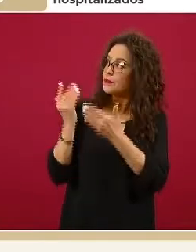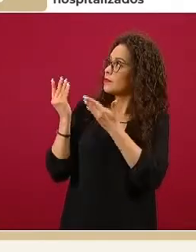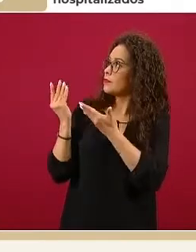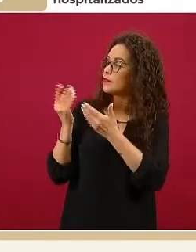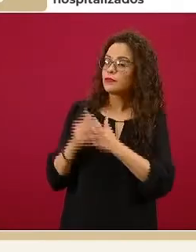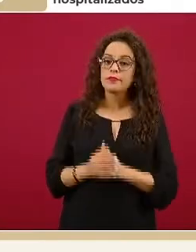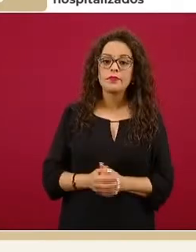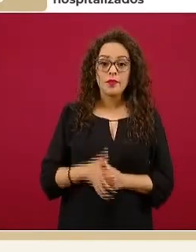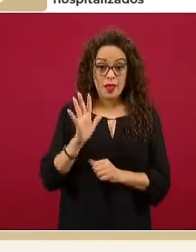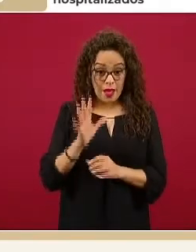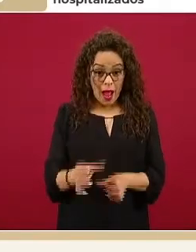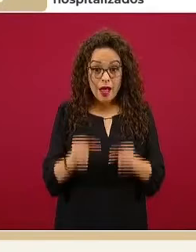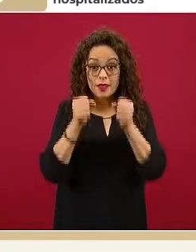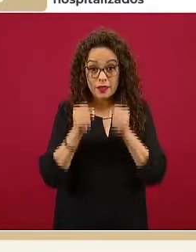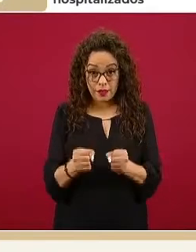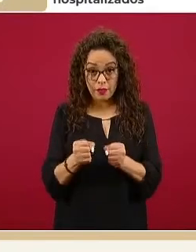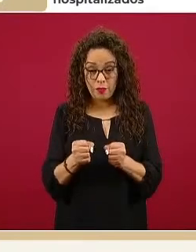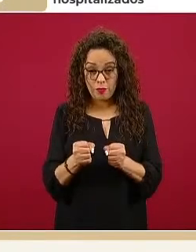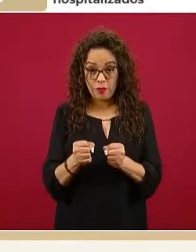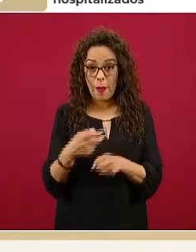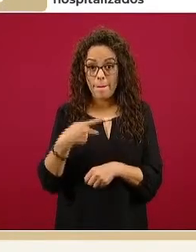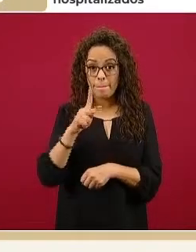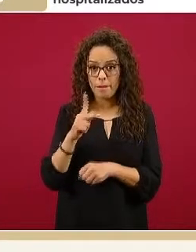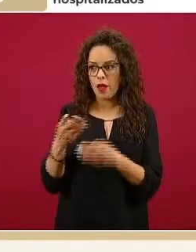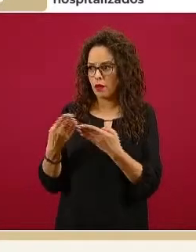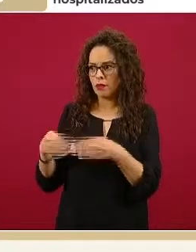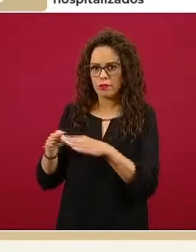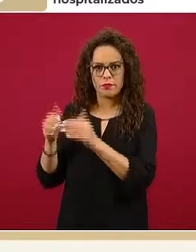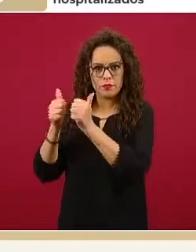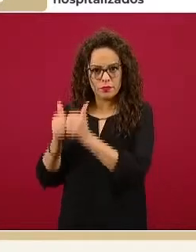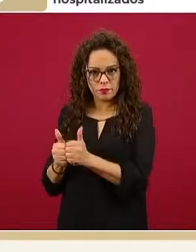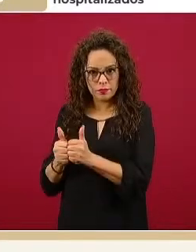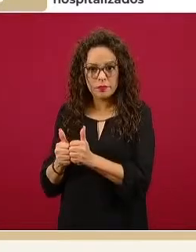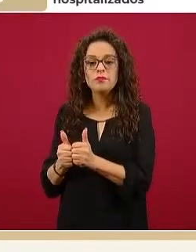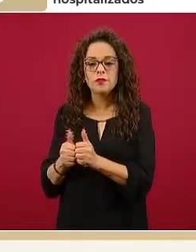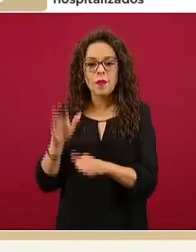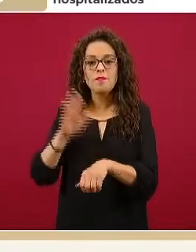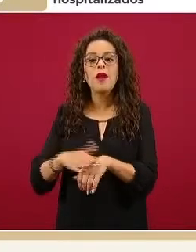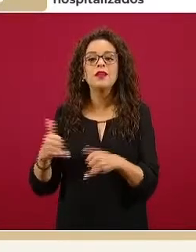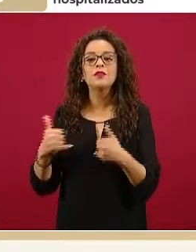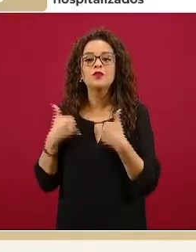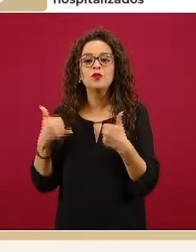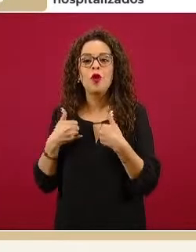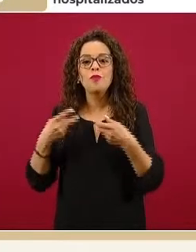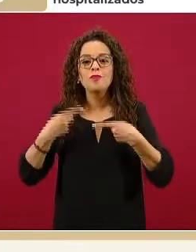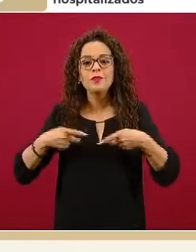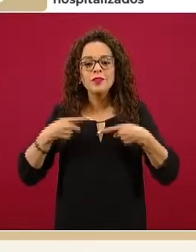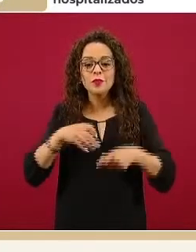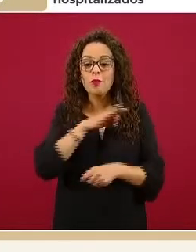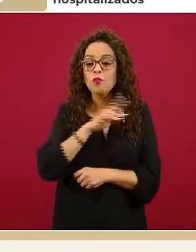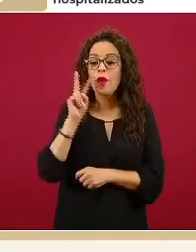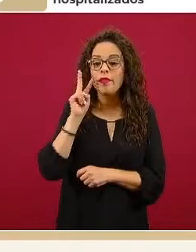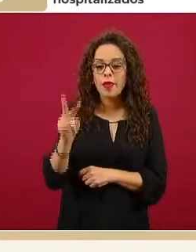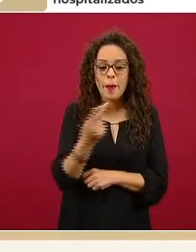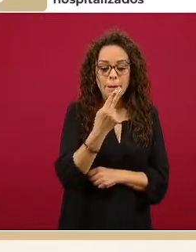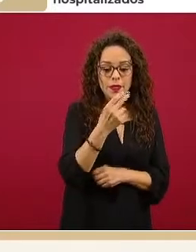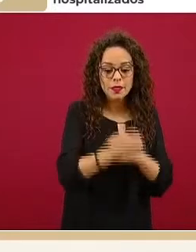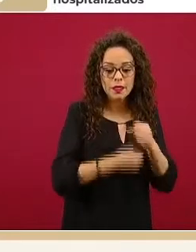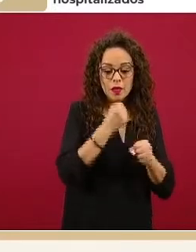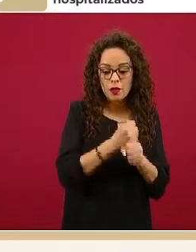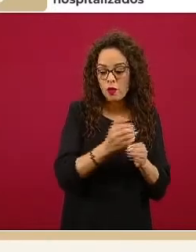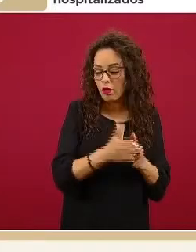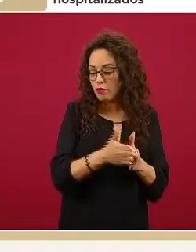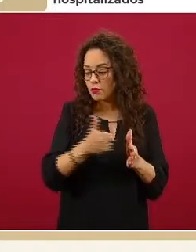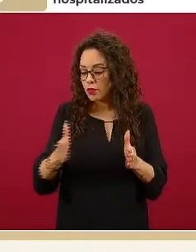los casos confirmados ambulatorios se concentran en grupos de edad más jóvenes. Lo pueden observar desde 25 años